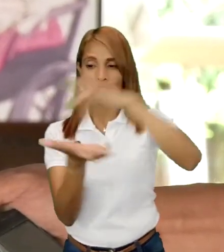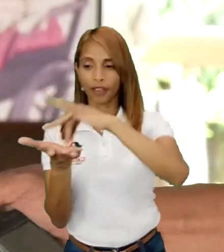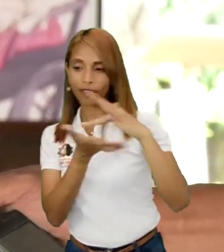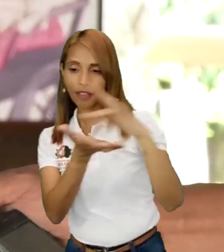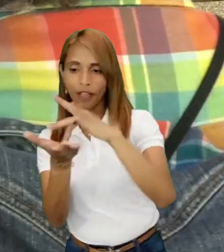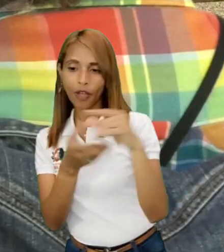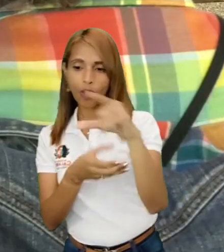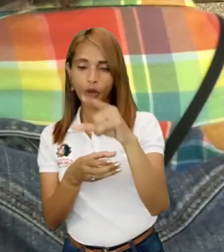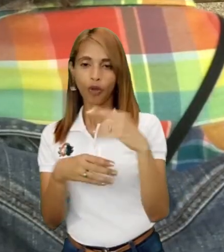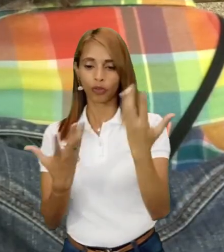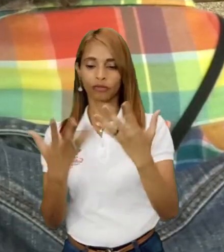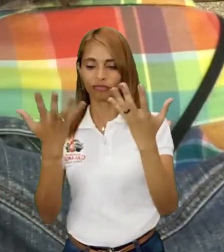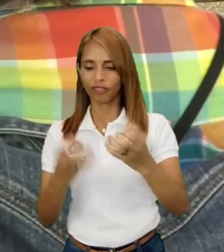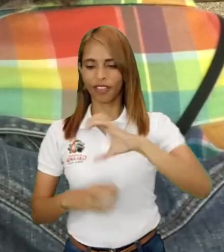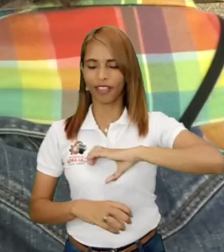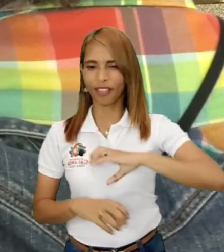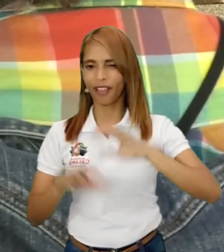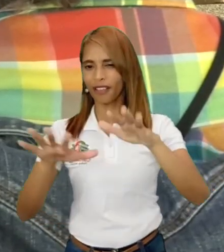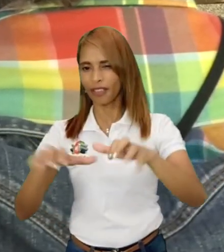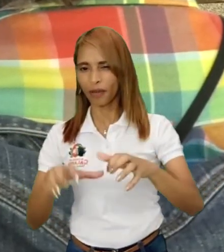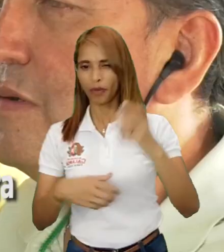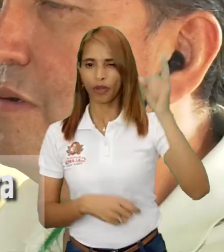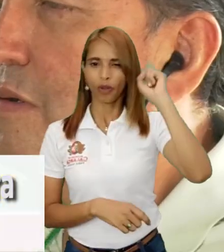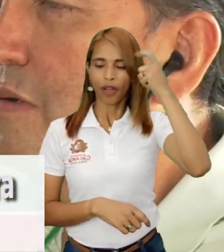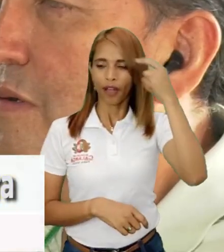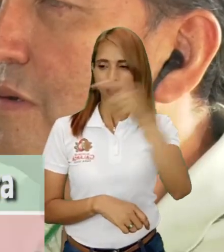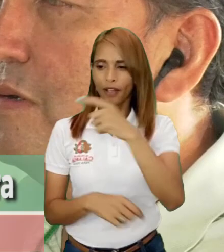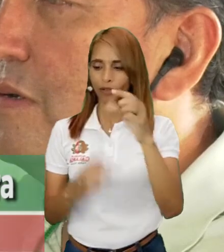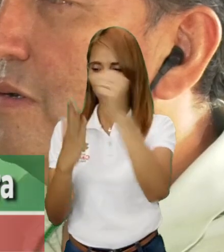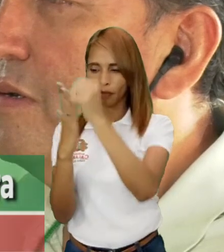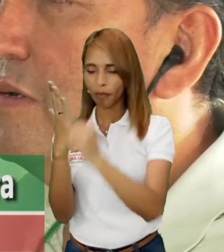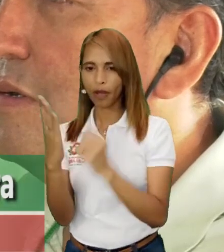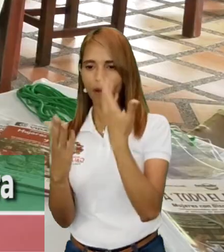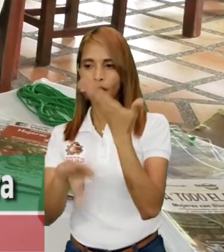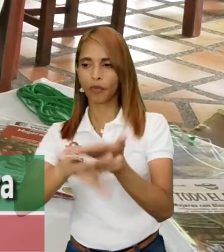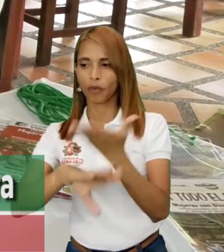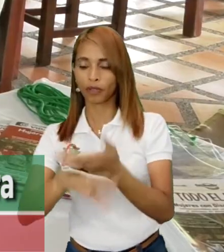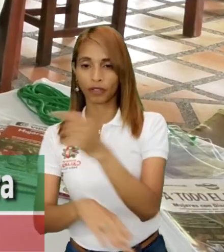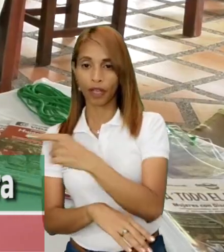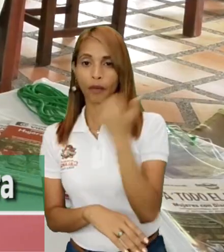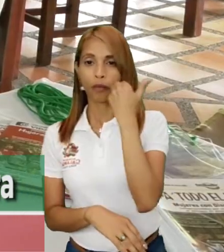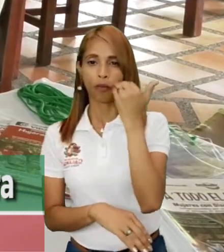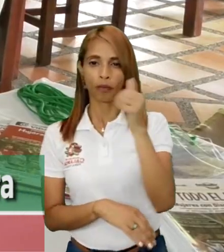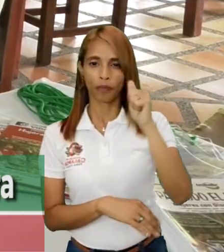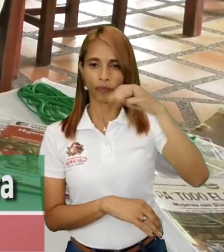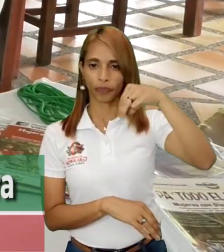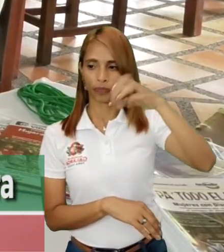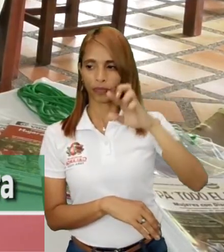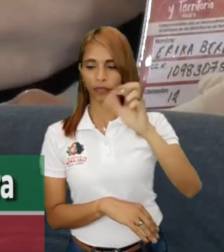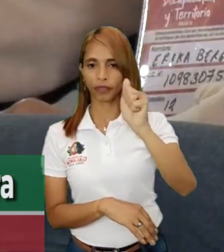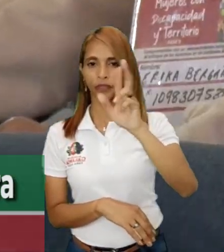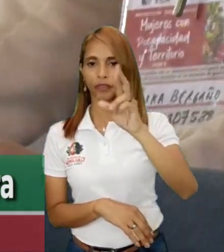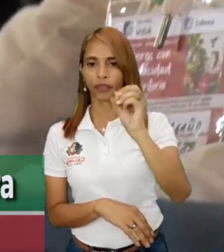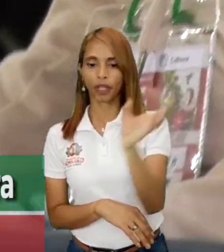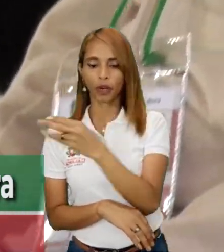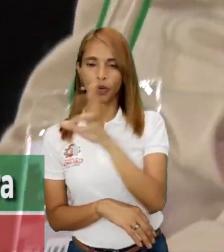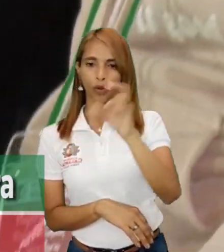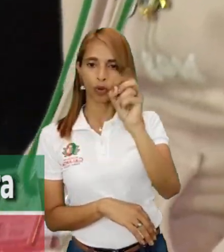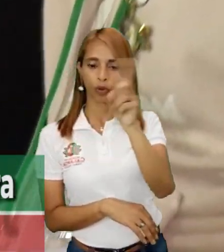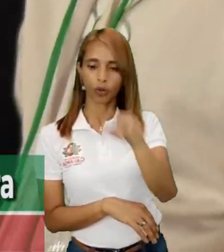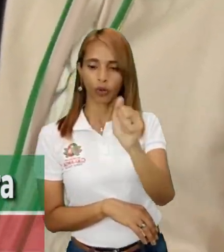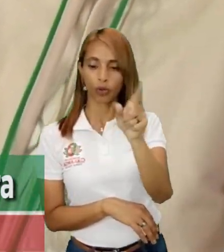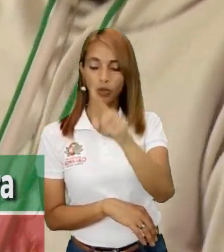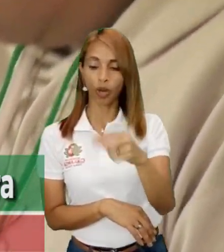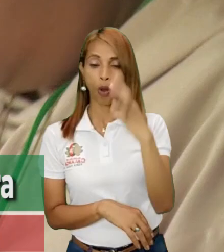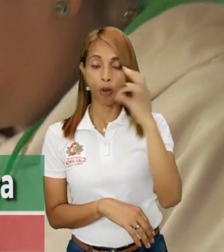como mujeres ellas están invitando todos los candidatos a las corporaciones públicas para que agenden el tema en sus propuestas según